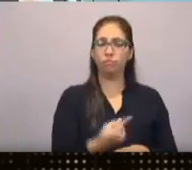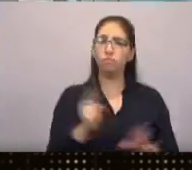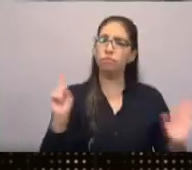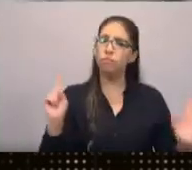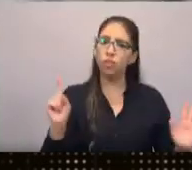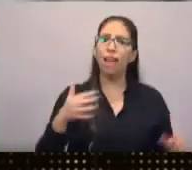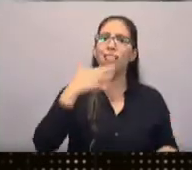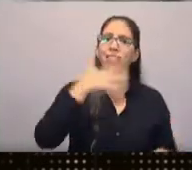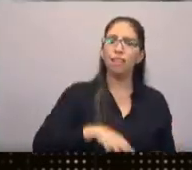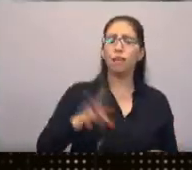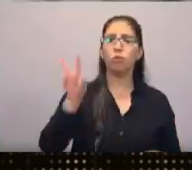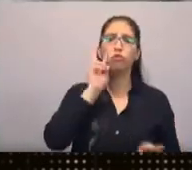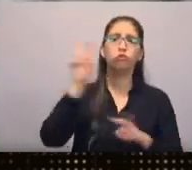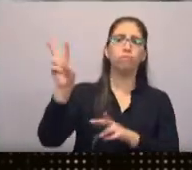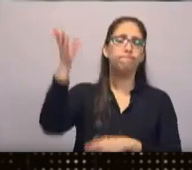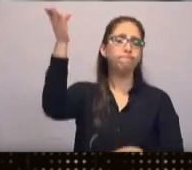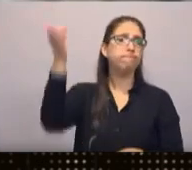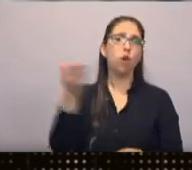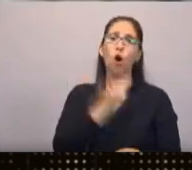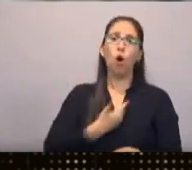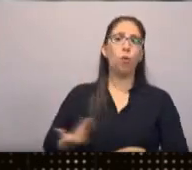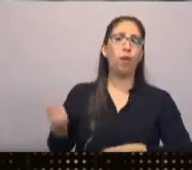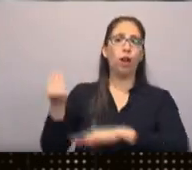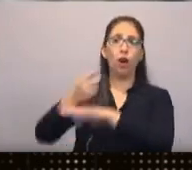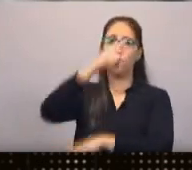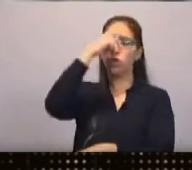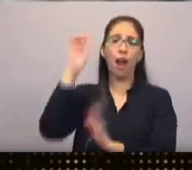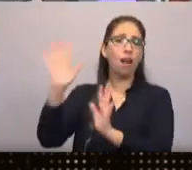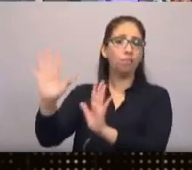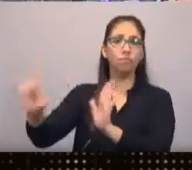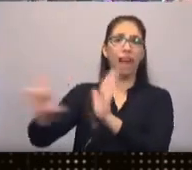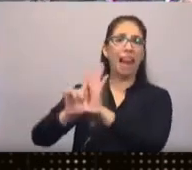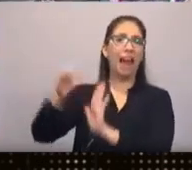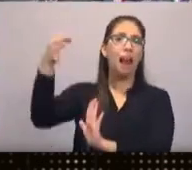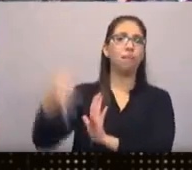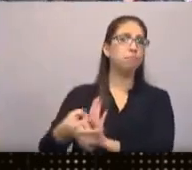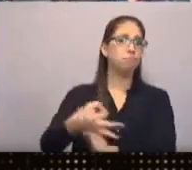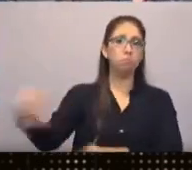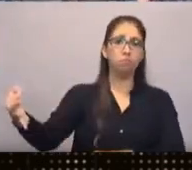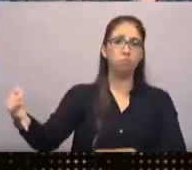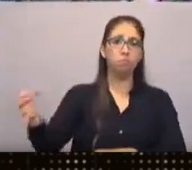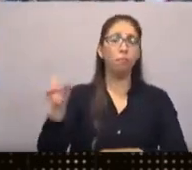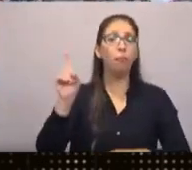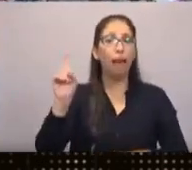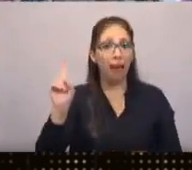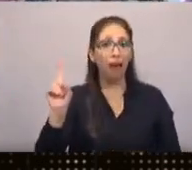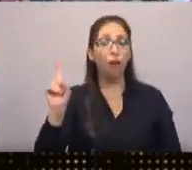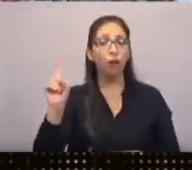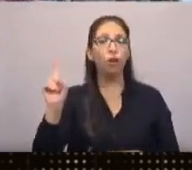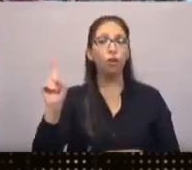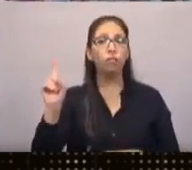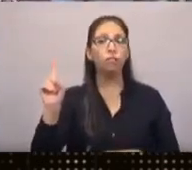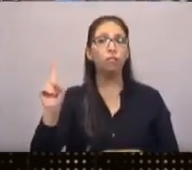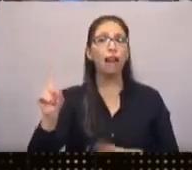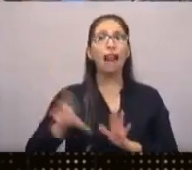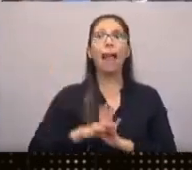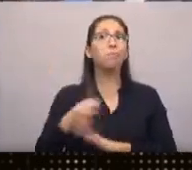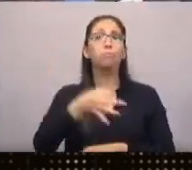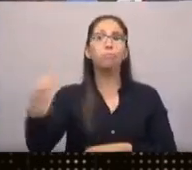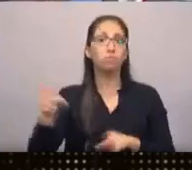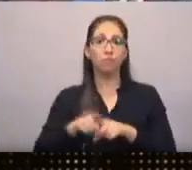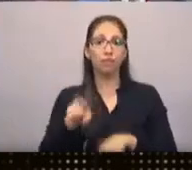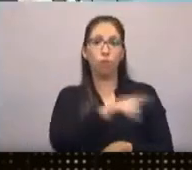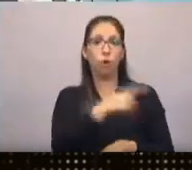a duda la legitimidad del gobierno nacional ahora lo que quiero decir es esa legitimidad es la misma que tiene el